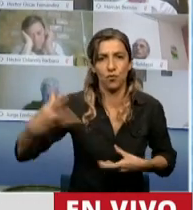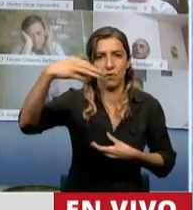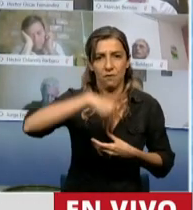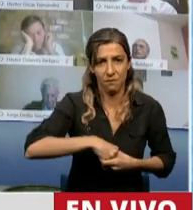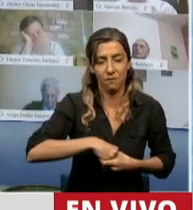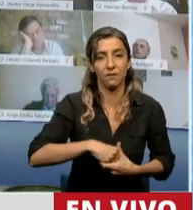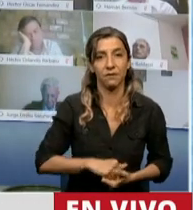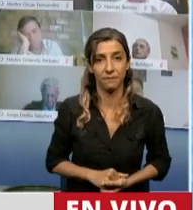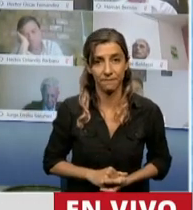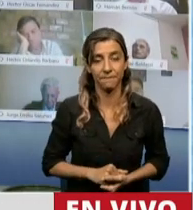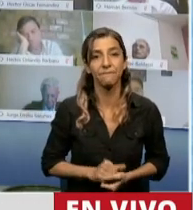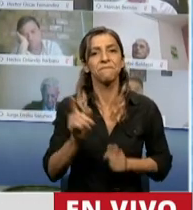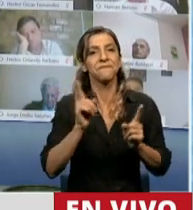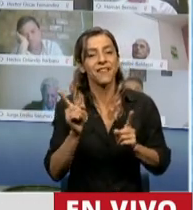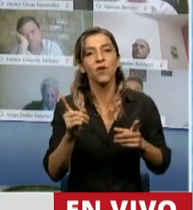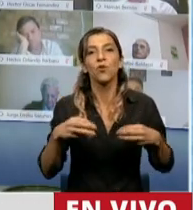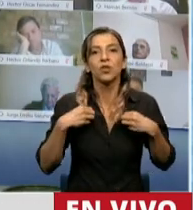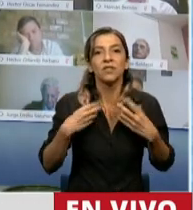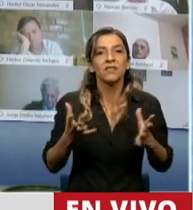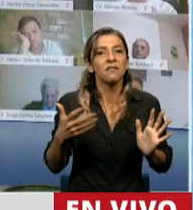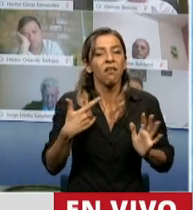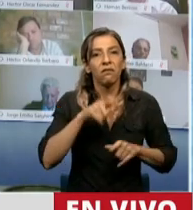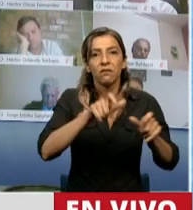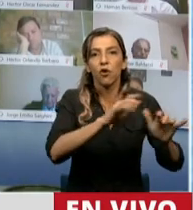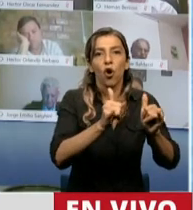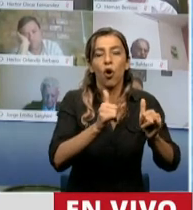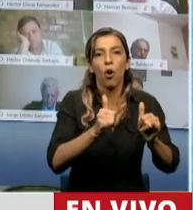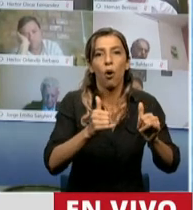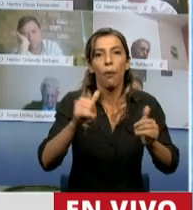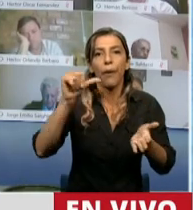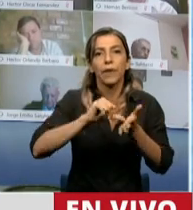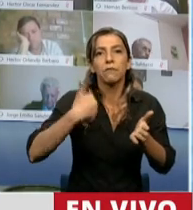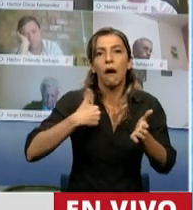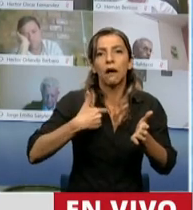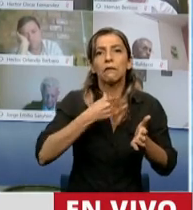gente que se identifica con una generación que se quiere ir del país. Yo, ¿saben qué les digo?